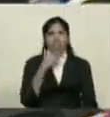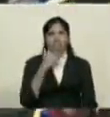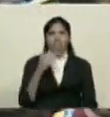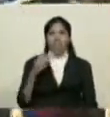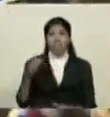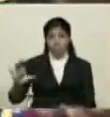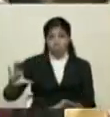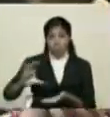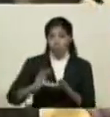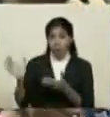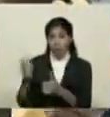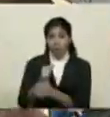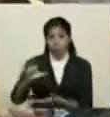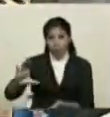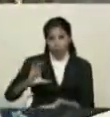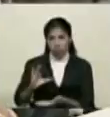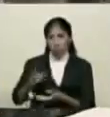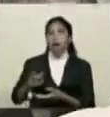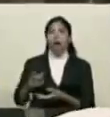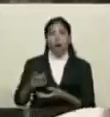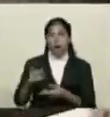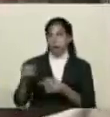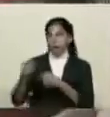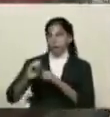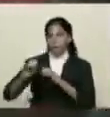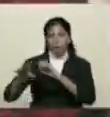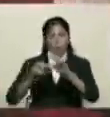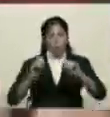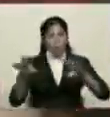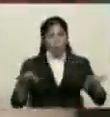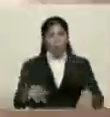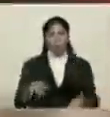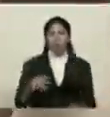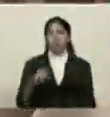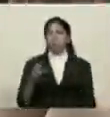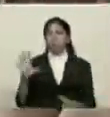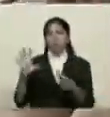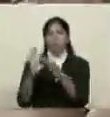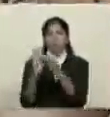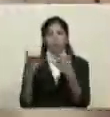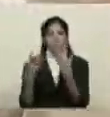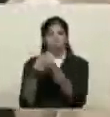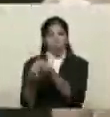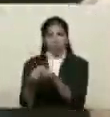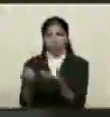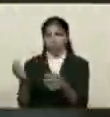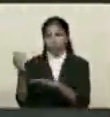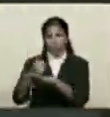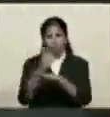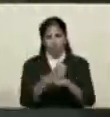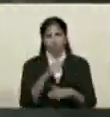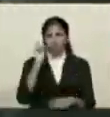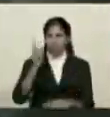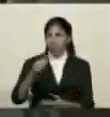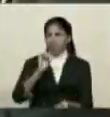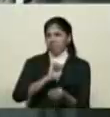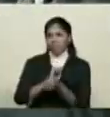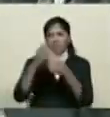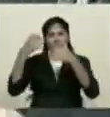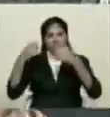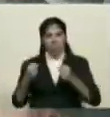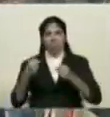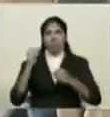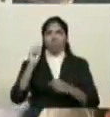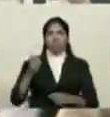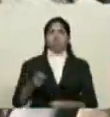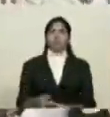dinero y que vayan presos ellos y sus socios. y los que fueron responsables de este